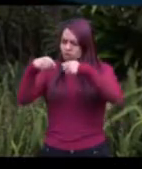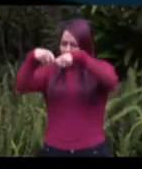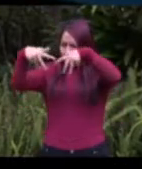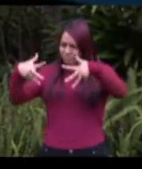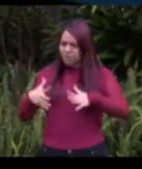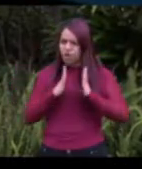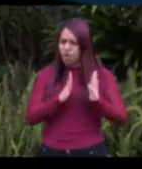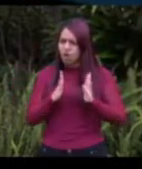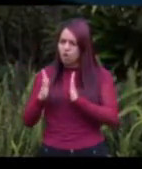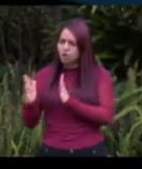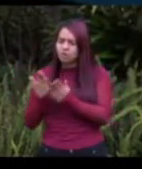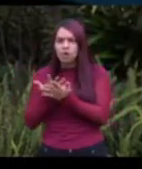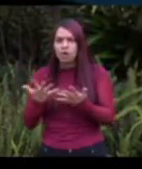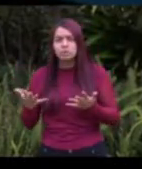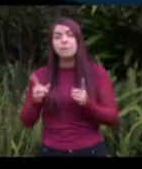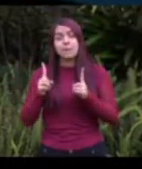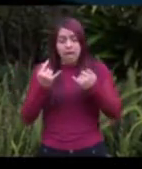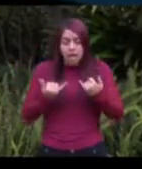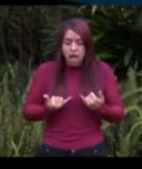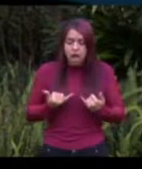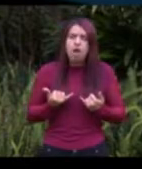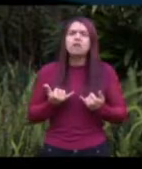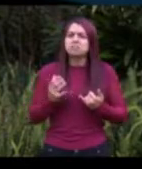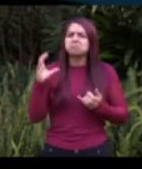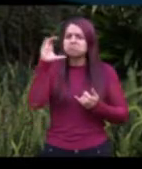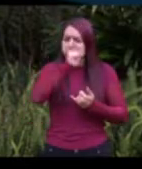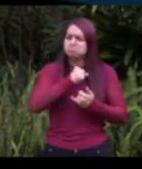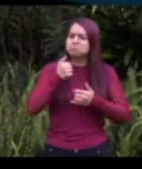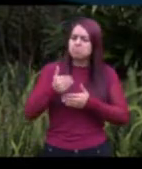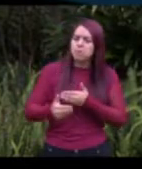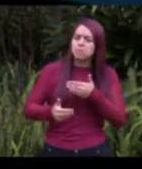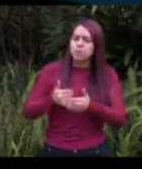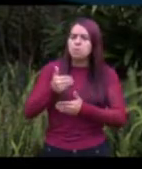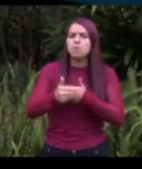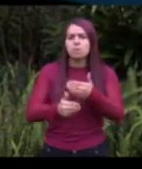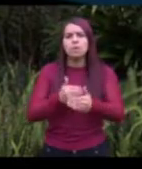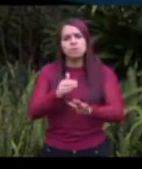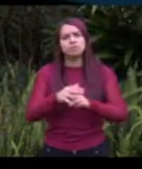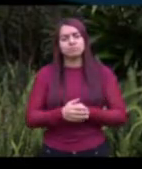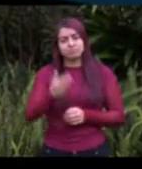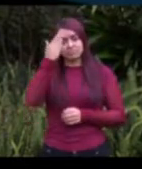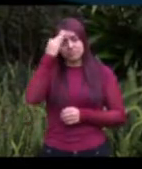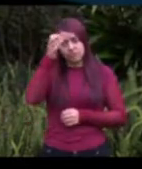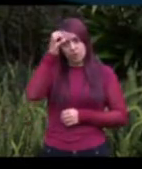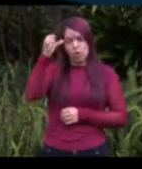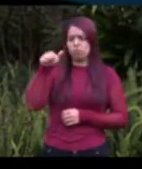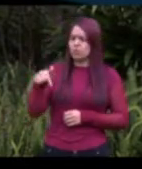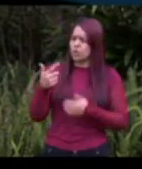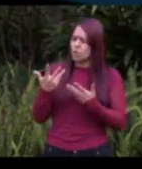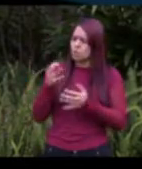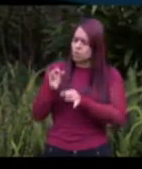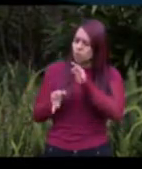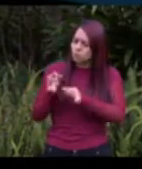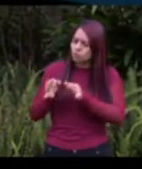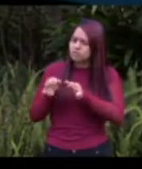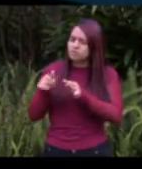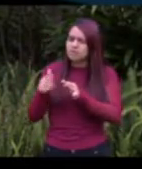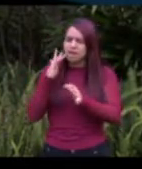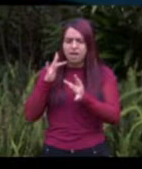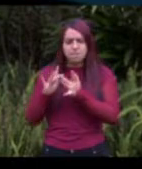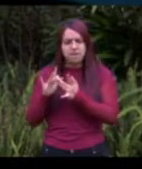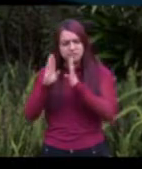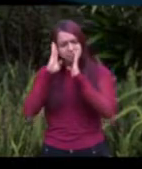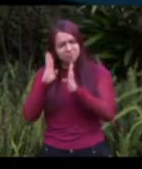que hemos avanzado muchísimo también. Ese concepto poco convencional de justicia transicional, sobre el